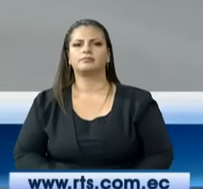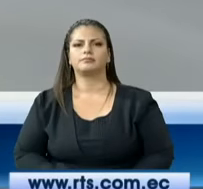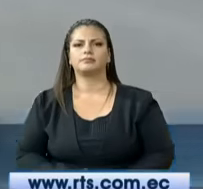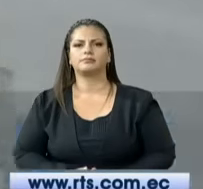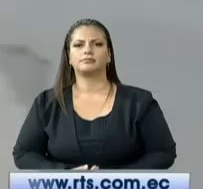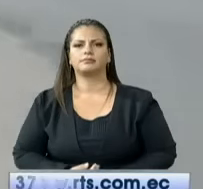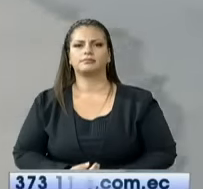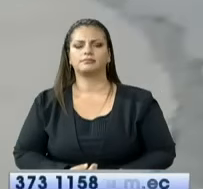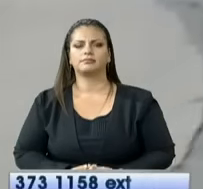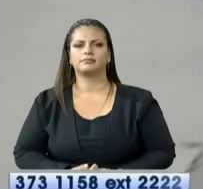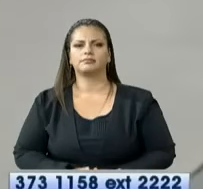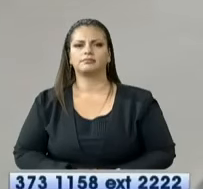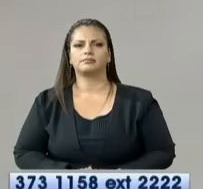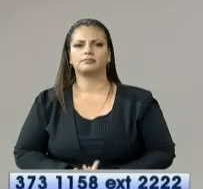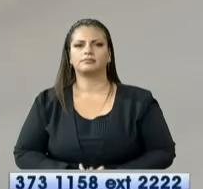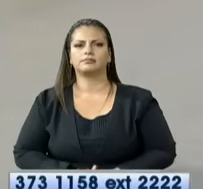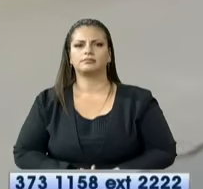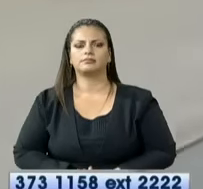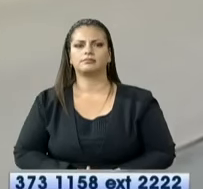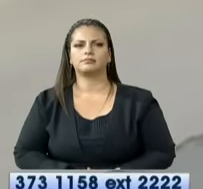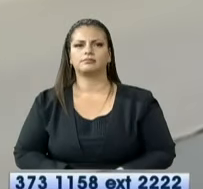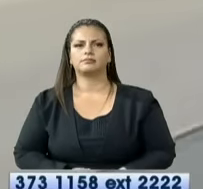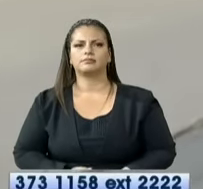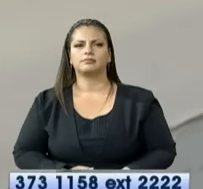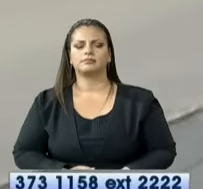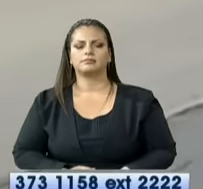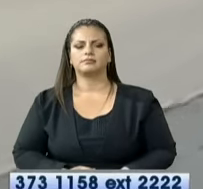Informó Julio César Saona.